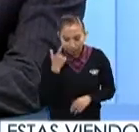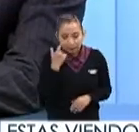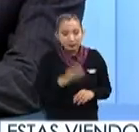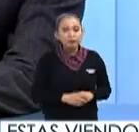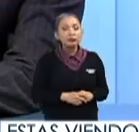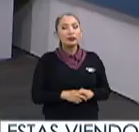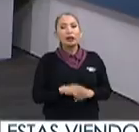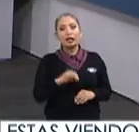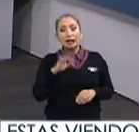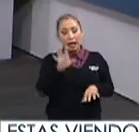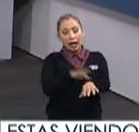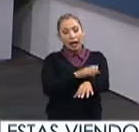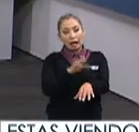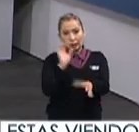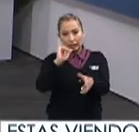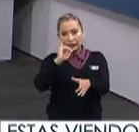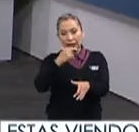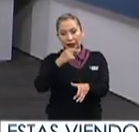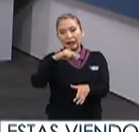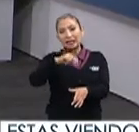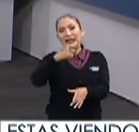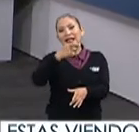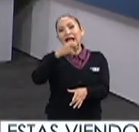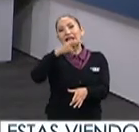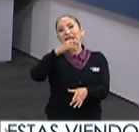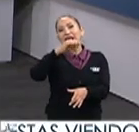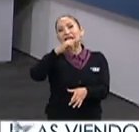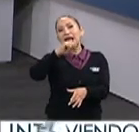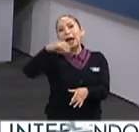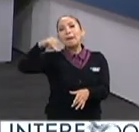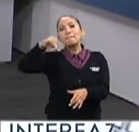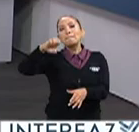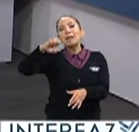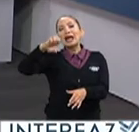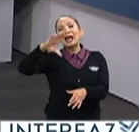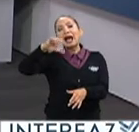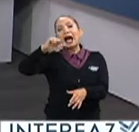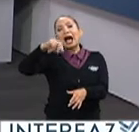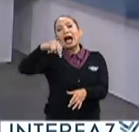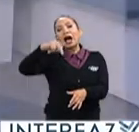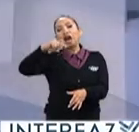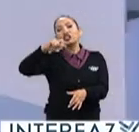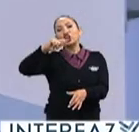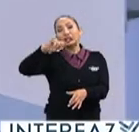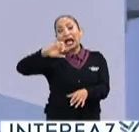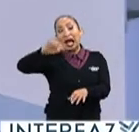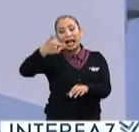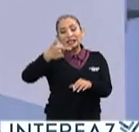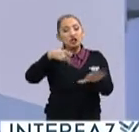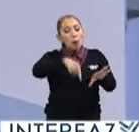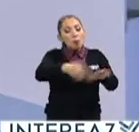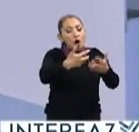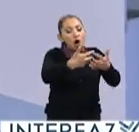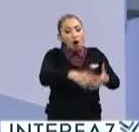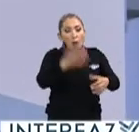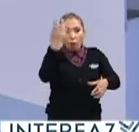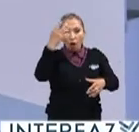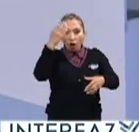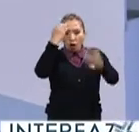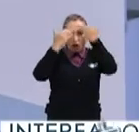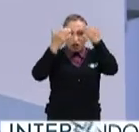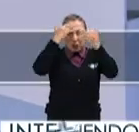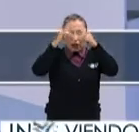Bueno, la ingeniería mecatrónica es un ensamblador, un integrador de